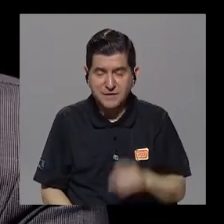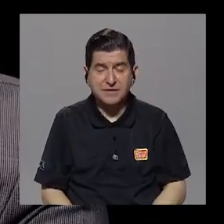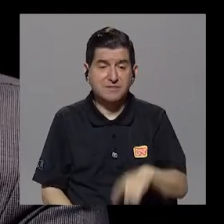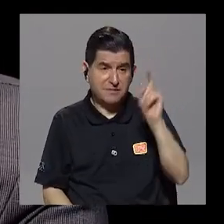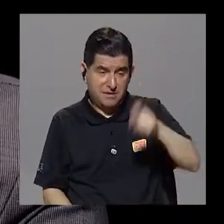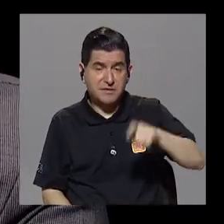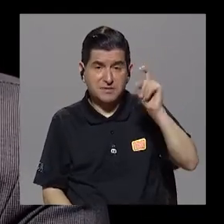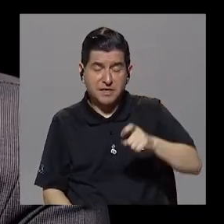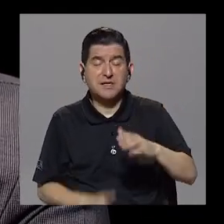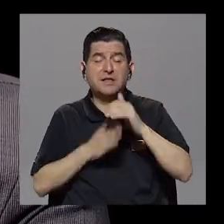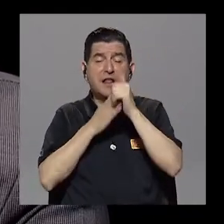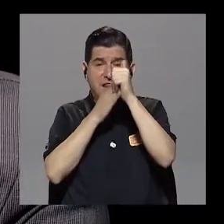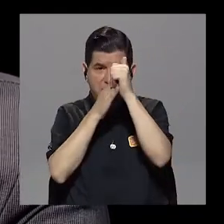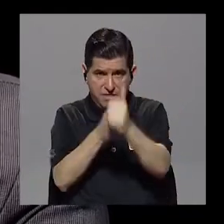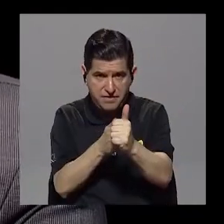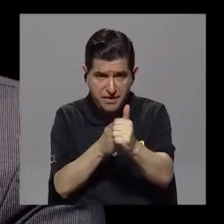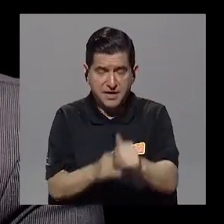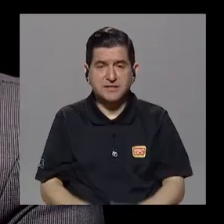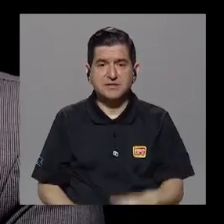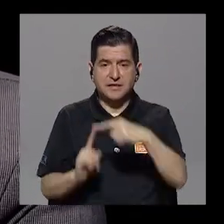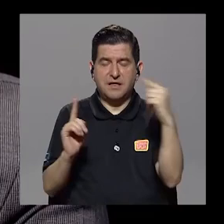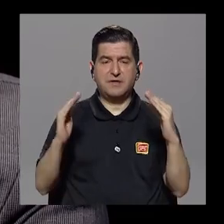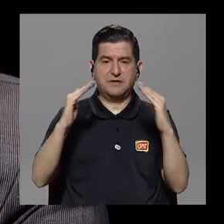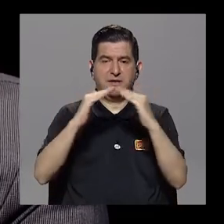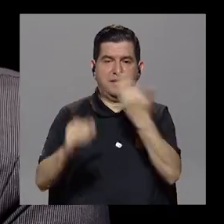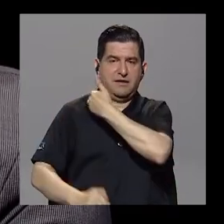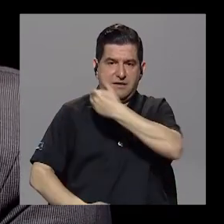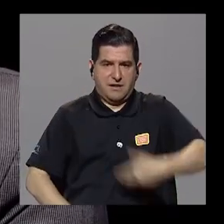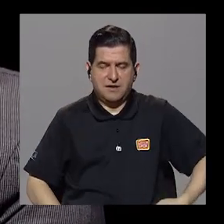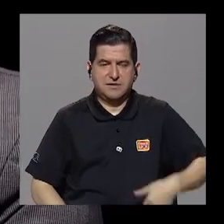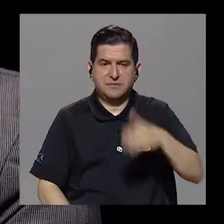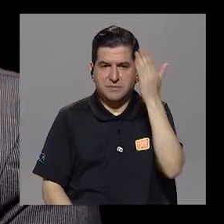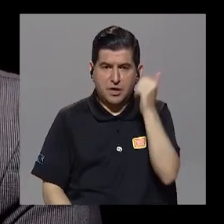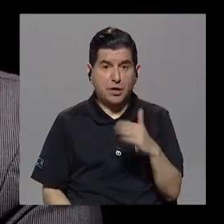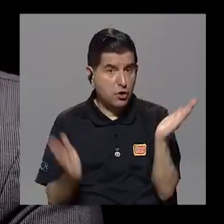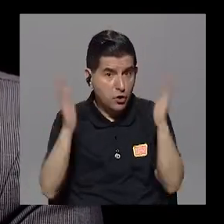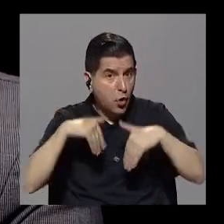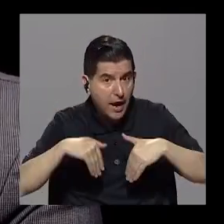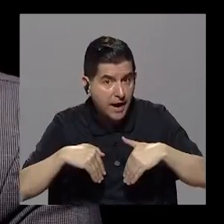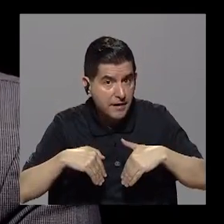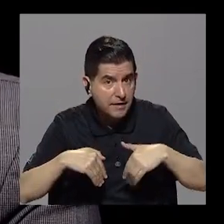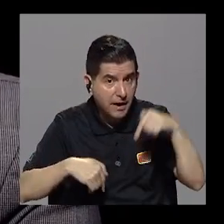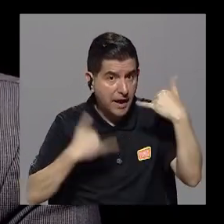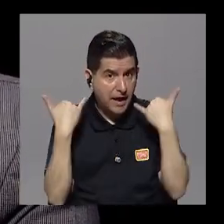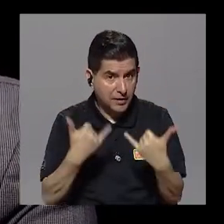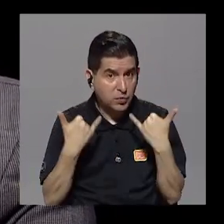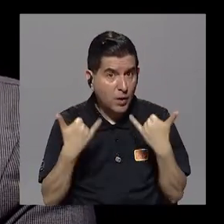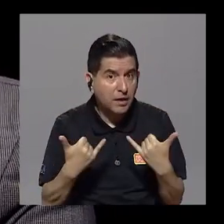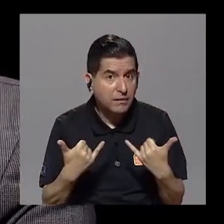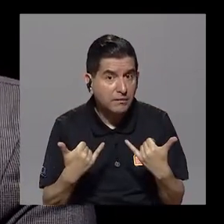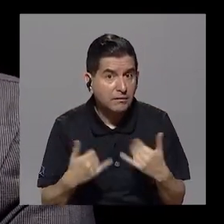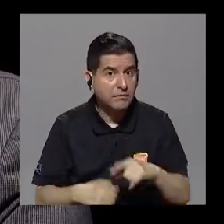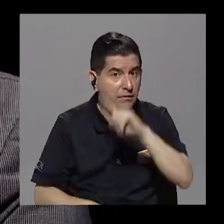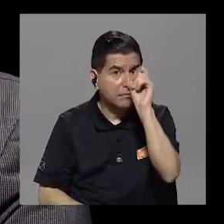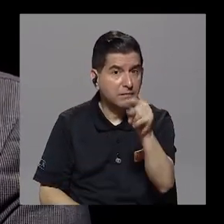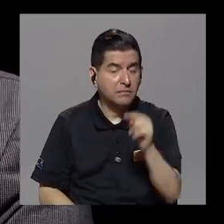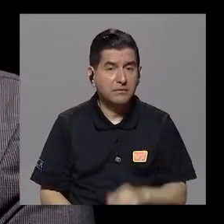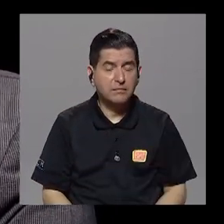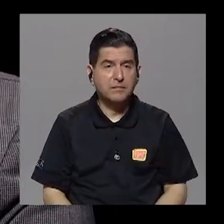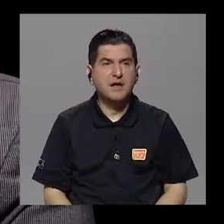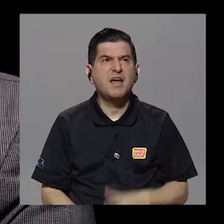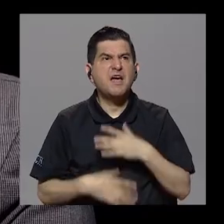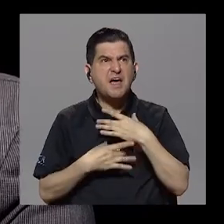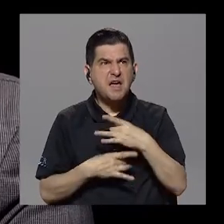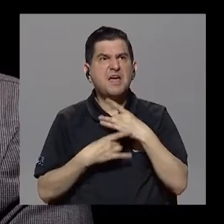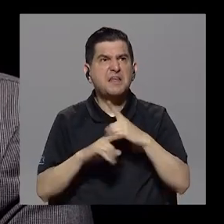necesitan mucho liderazgo desde casa presidencial. ¿Por qué? No la hay. No la hay en este momento. Hay un interés,